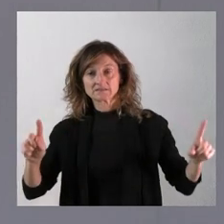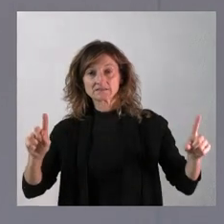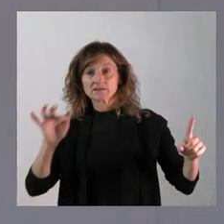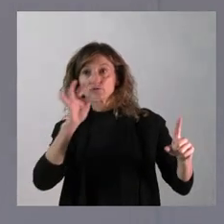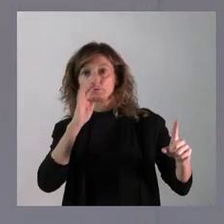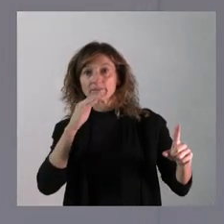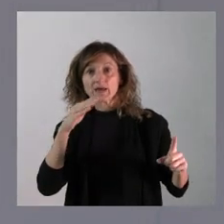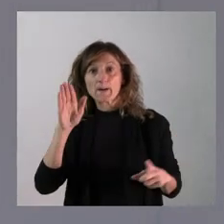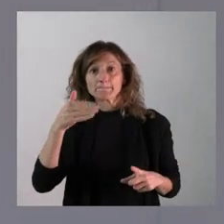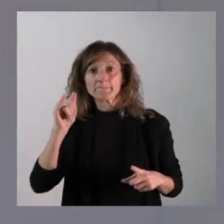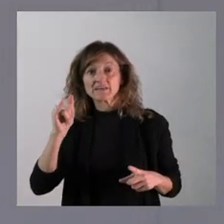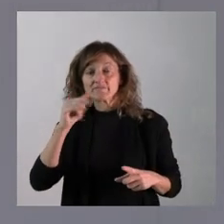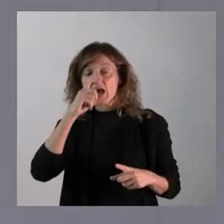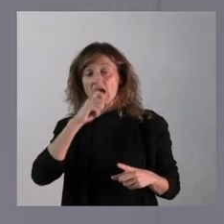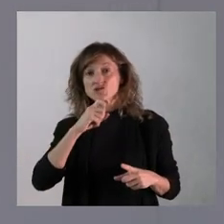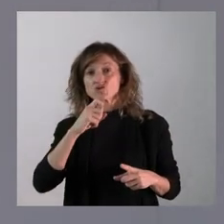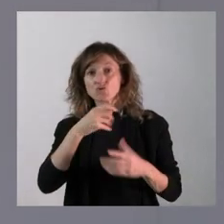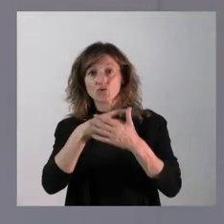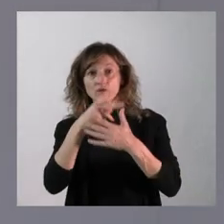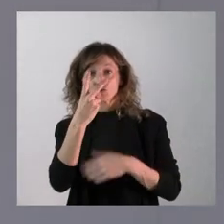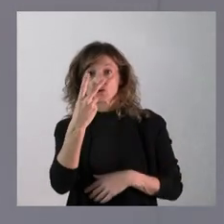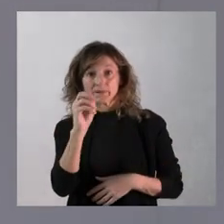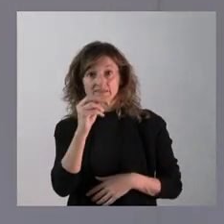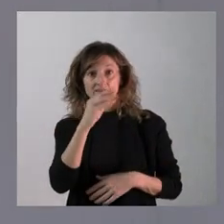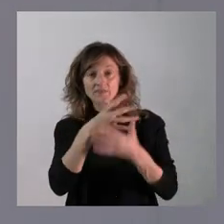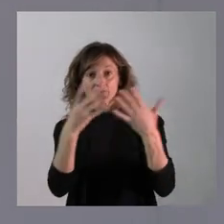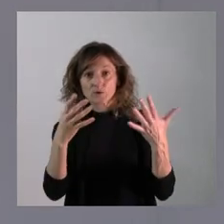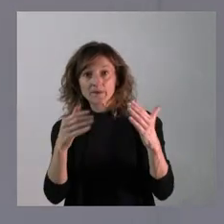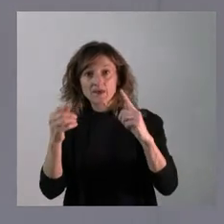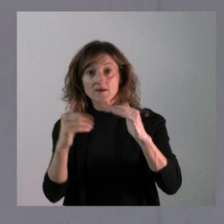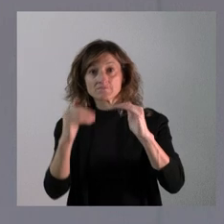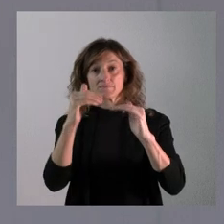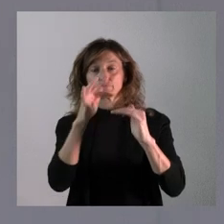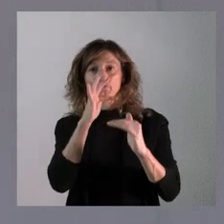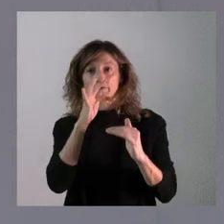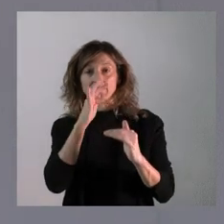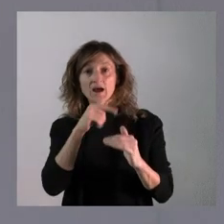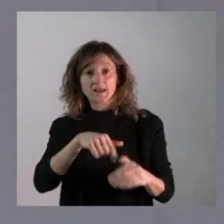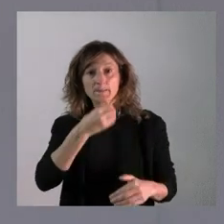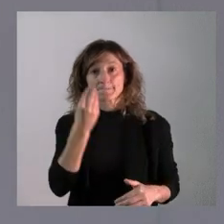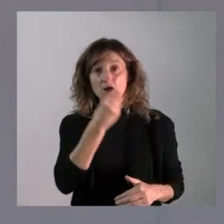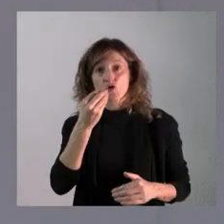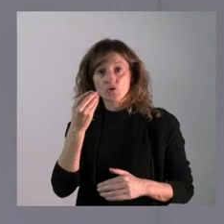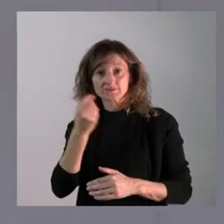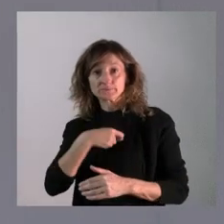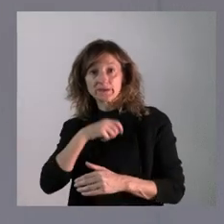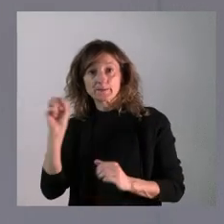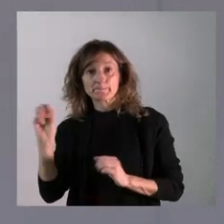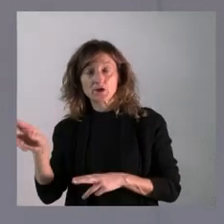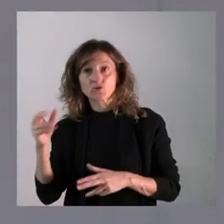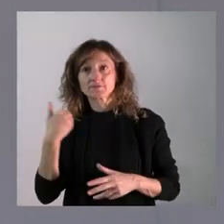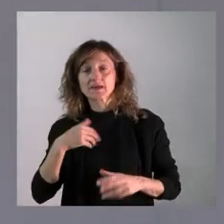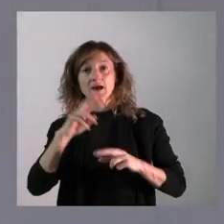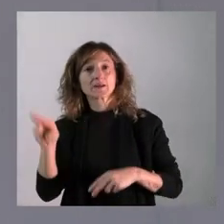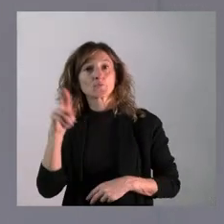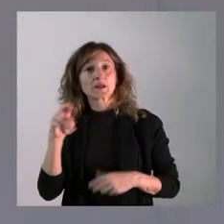el nivel de pib que tuvimos en el año 19 y aunque nuestra evolución es mejor que la del contexto nacional porque ya hemos recuperado el 93%